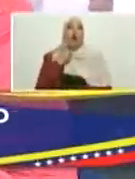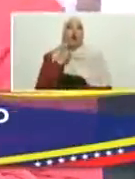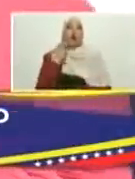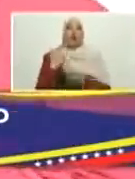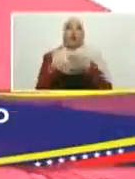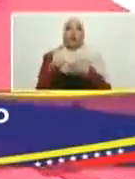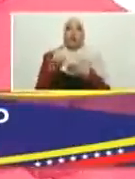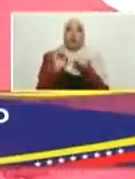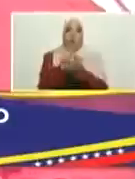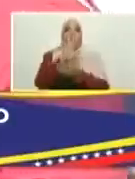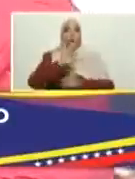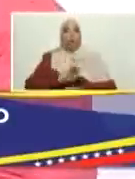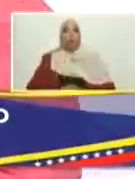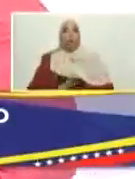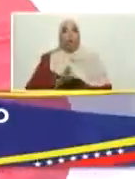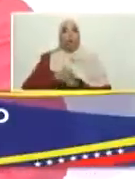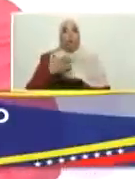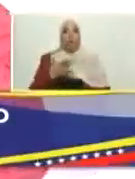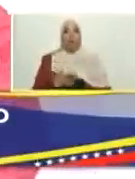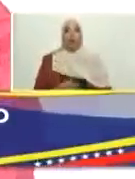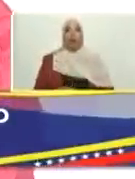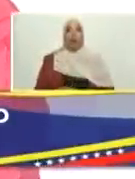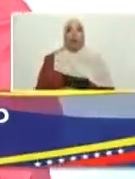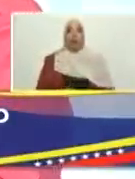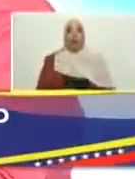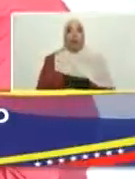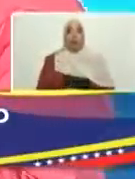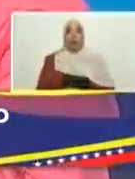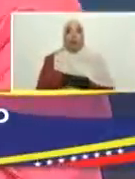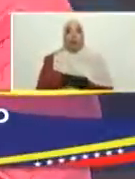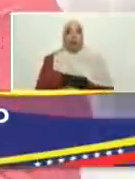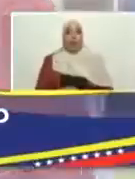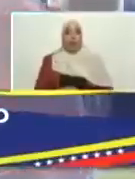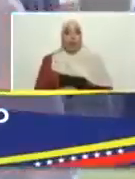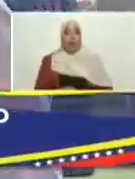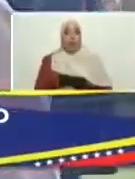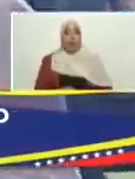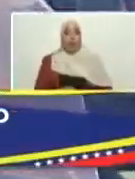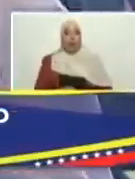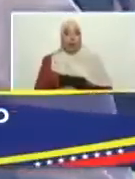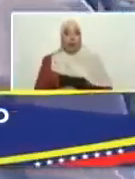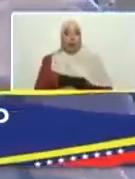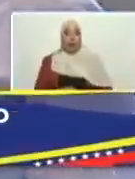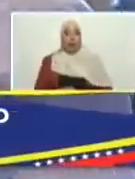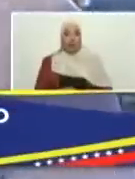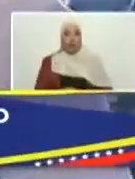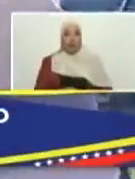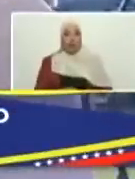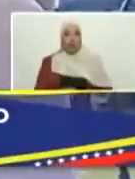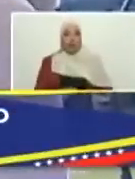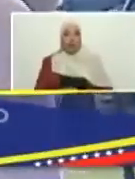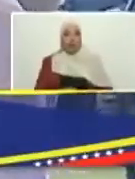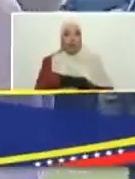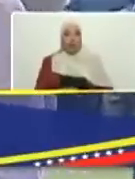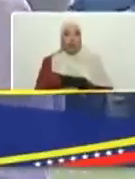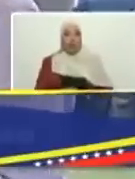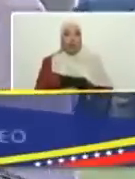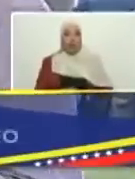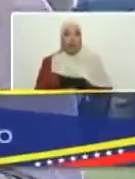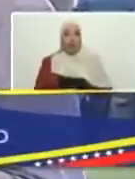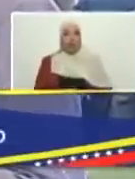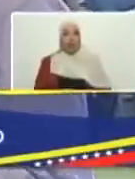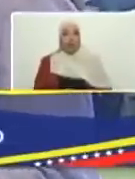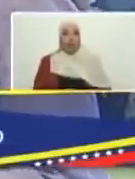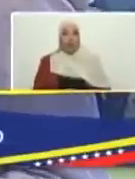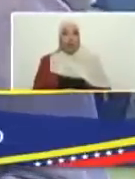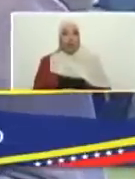carajo. Bueno, salvo que fuera de Oderí, presidente, porque el trueque es válido. Lo interesante es lo que pasa con el bloqueo, presidente, usted le